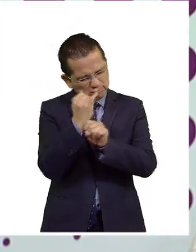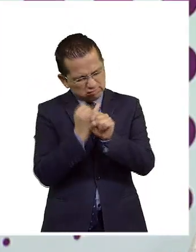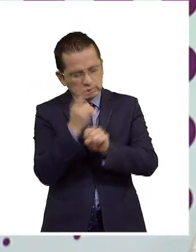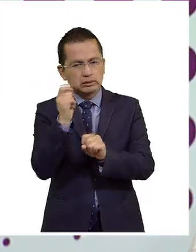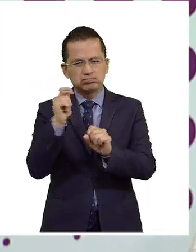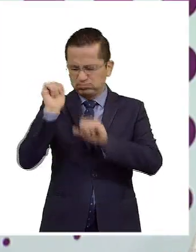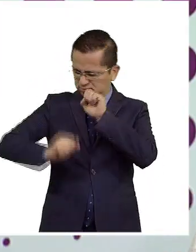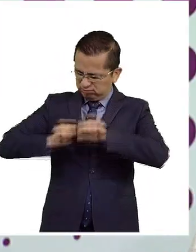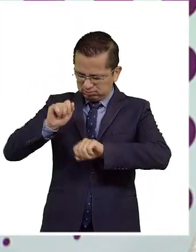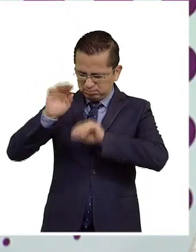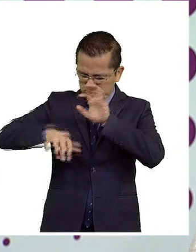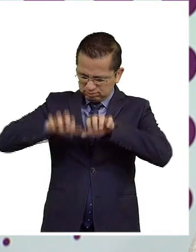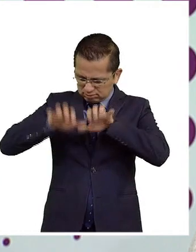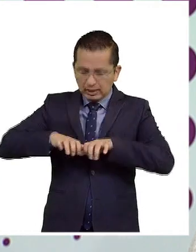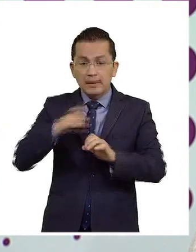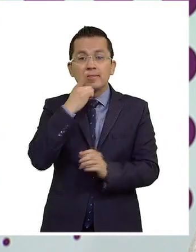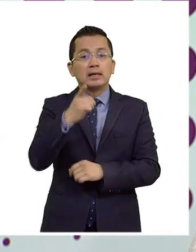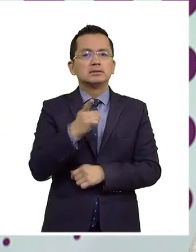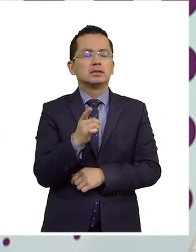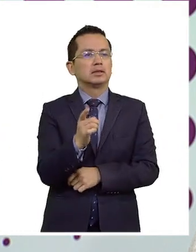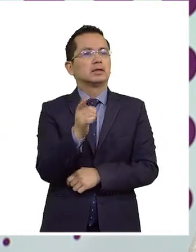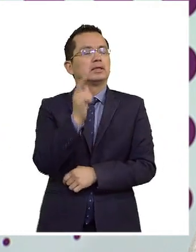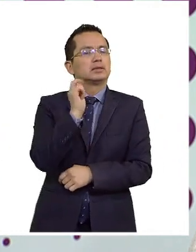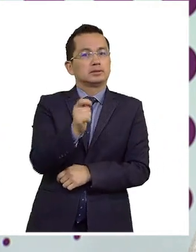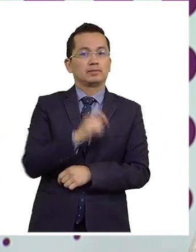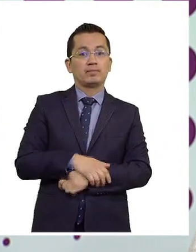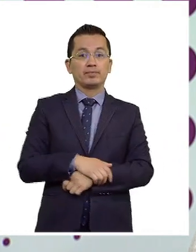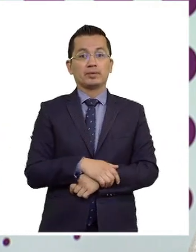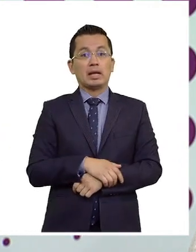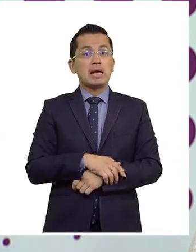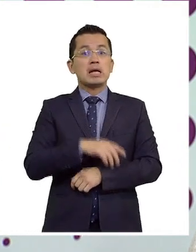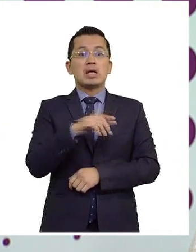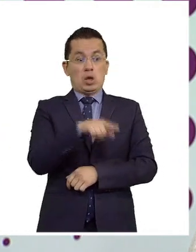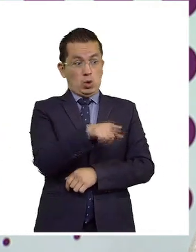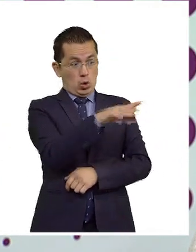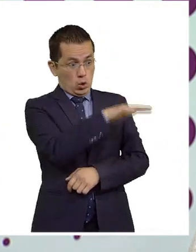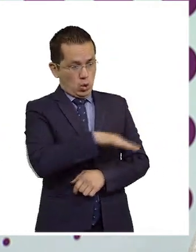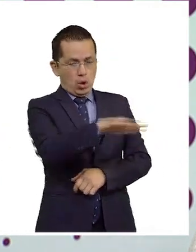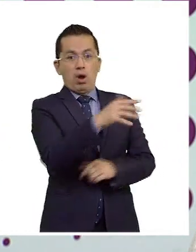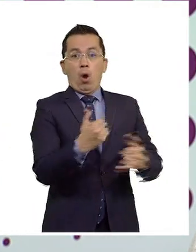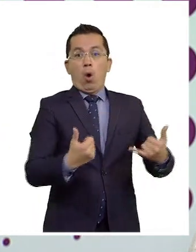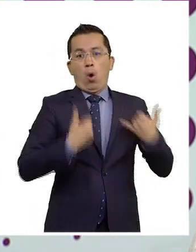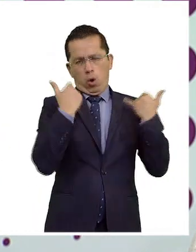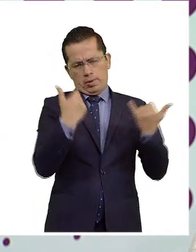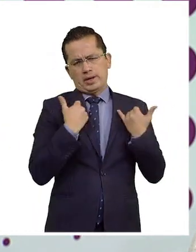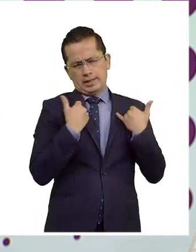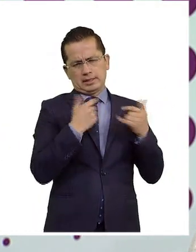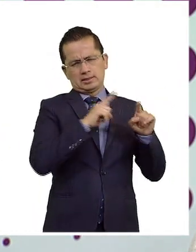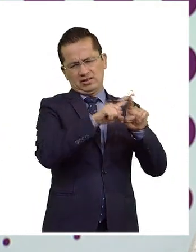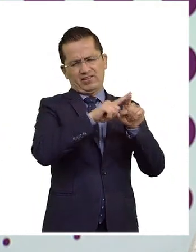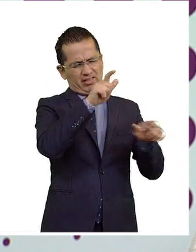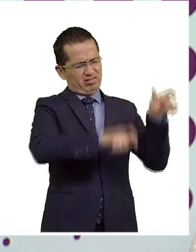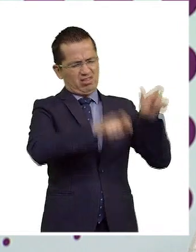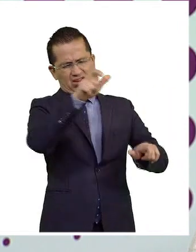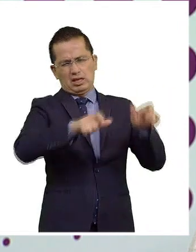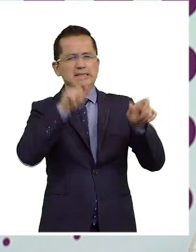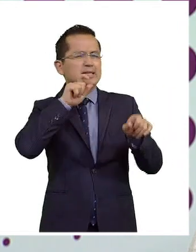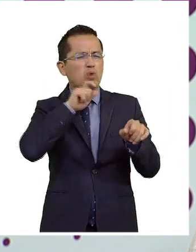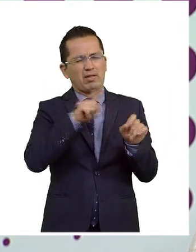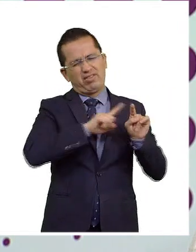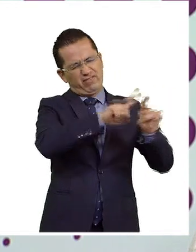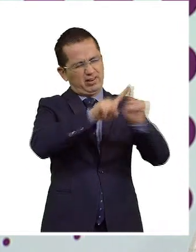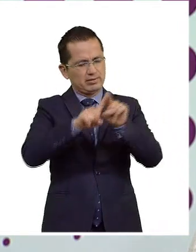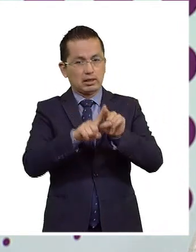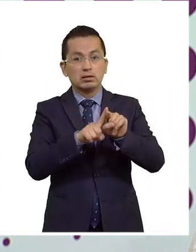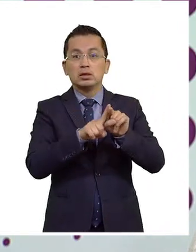las posibilidades o las probabilidades, más bien dicho, de suicidio en jóvenes de la diversidad sexual y de género, cuando no son acompañados